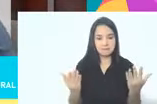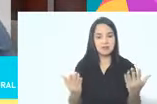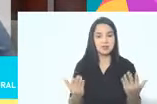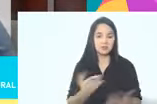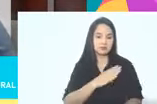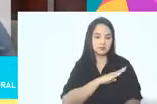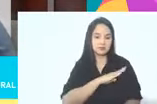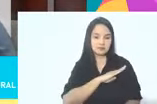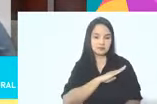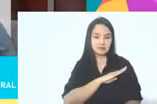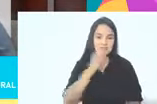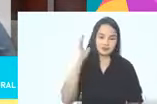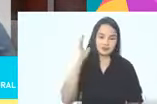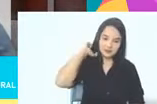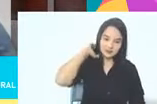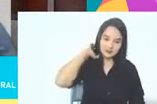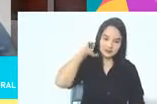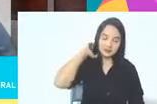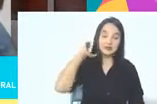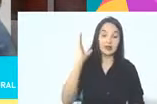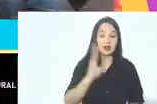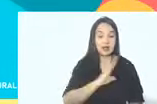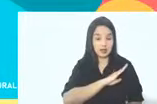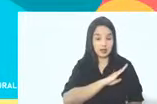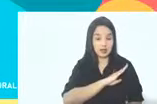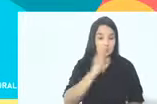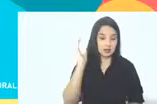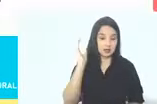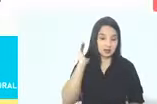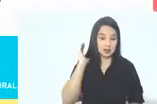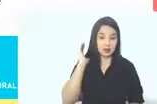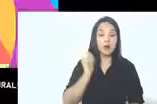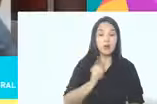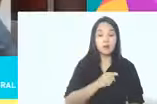personas son quienes dinamizan las transformaciones sociales.